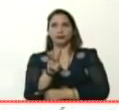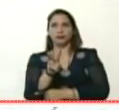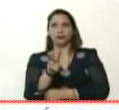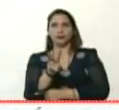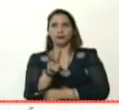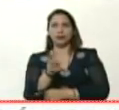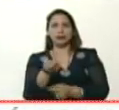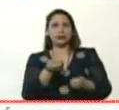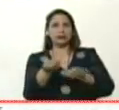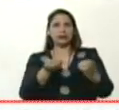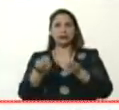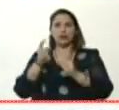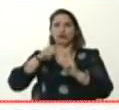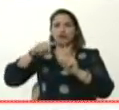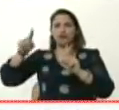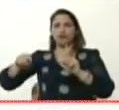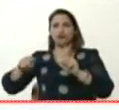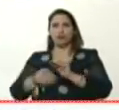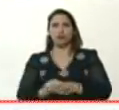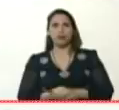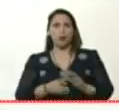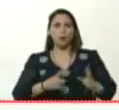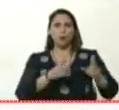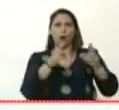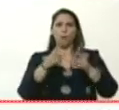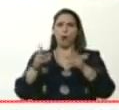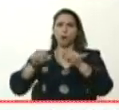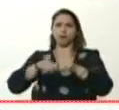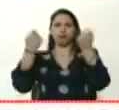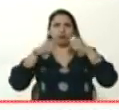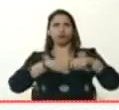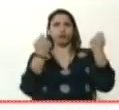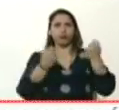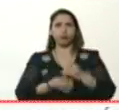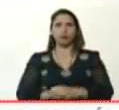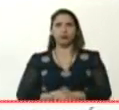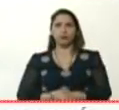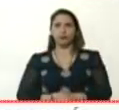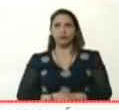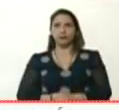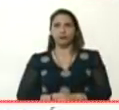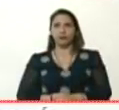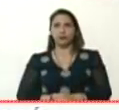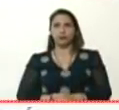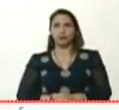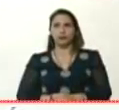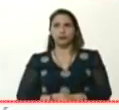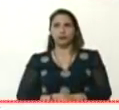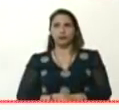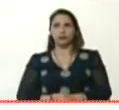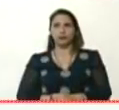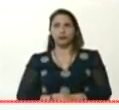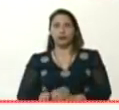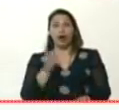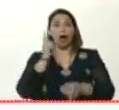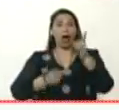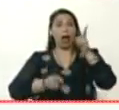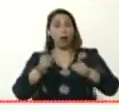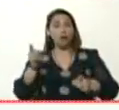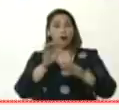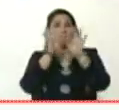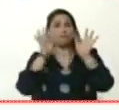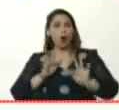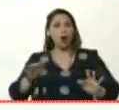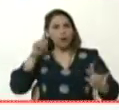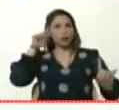Servicios eléctricos. Los cortes. Vuelvo. A ver, estaba de alguna manera rumbo a la